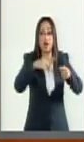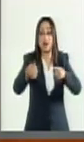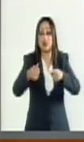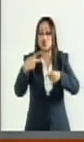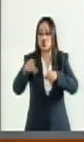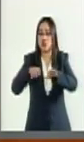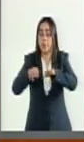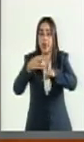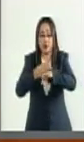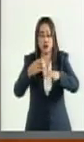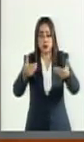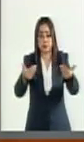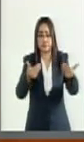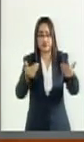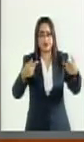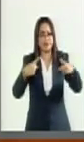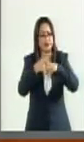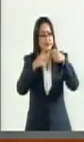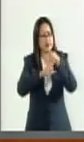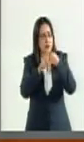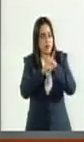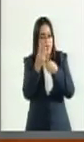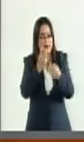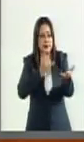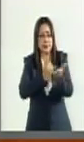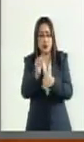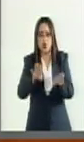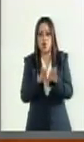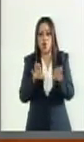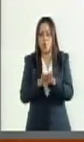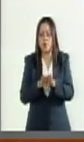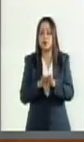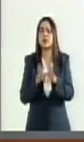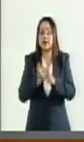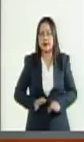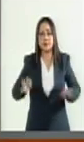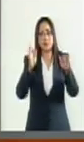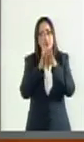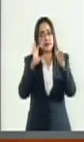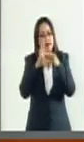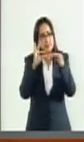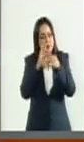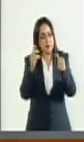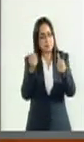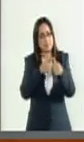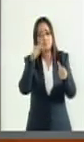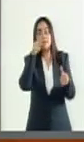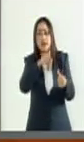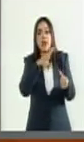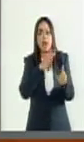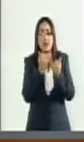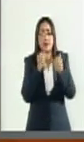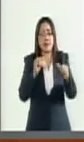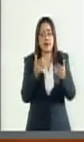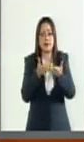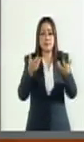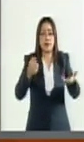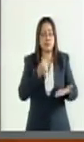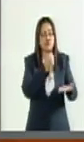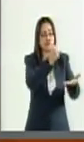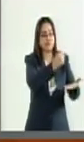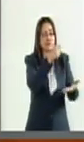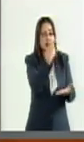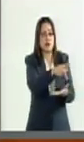sus servidores, me parece que es importante destacar lo siguiente. Primero, se establece la autonomía presupuestal de los